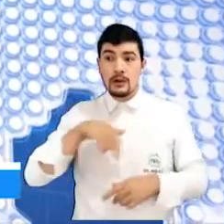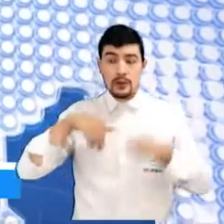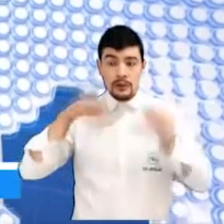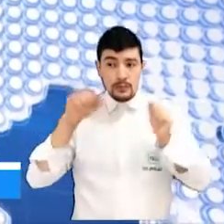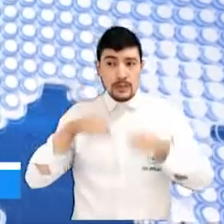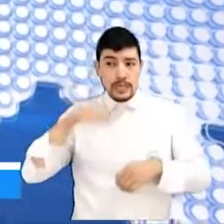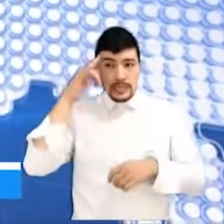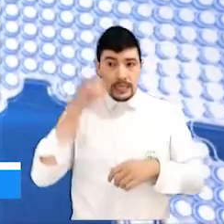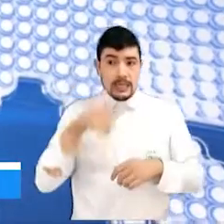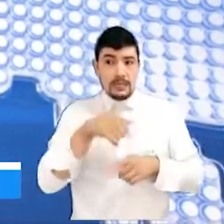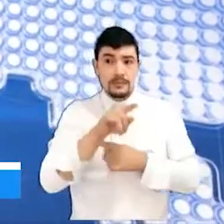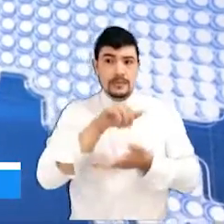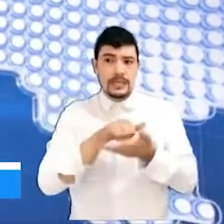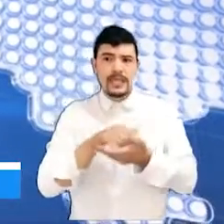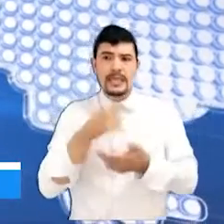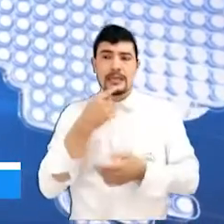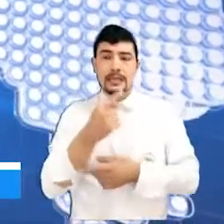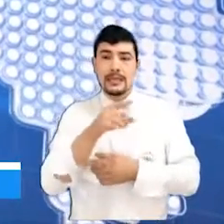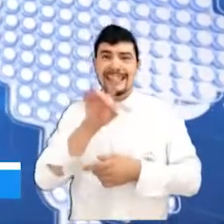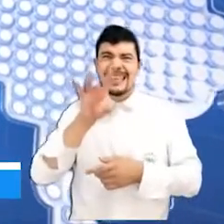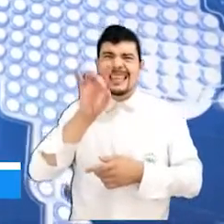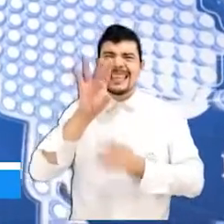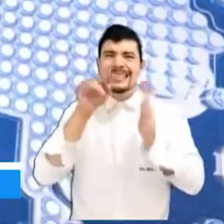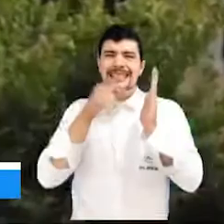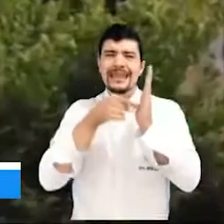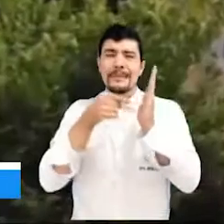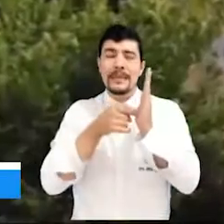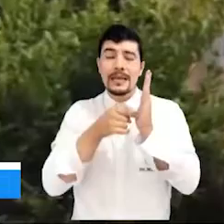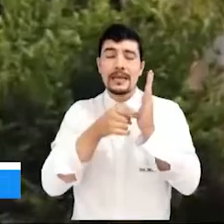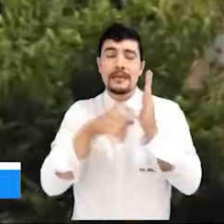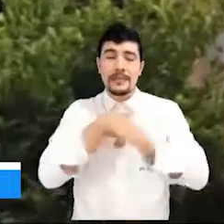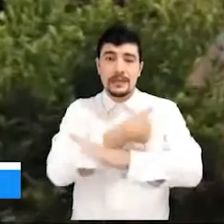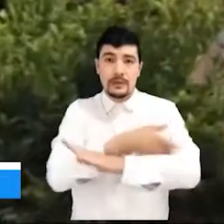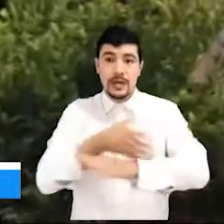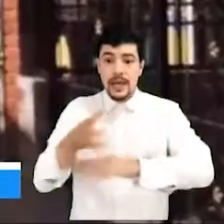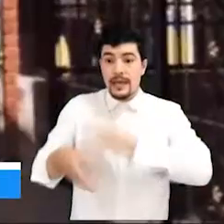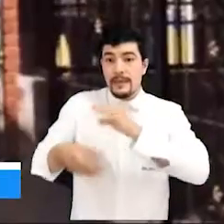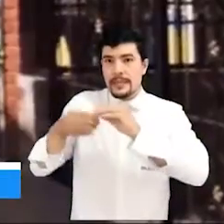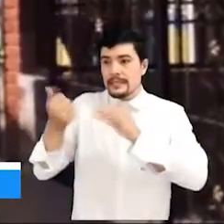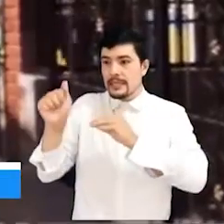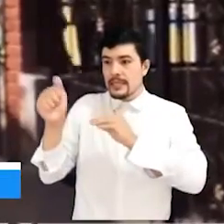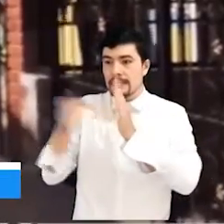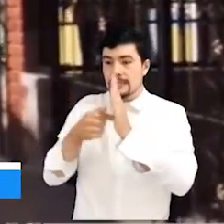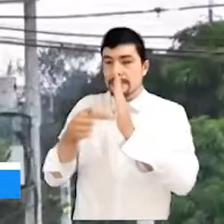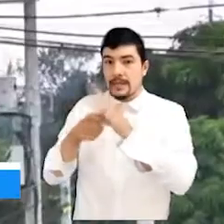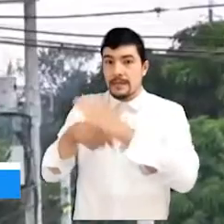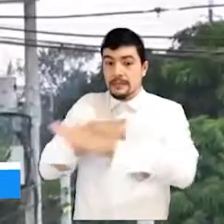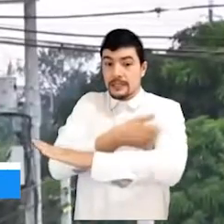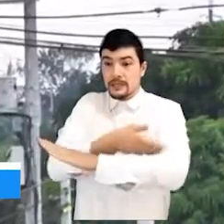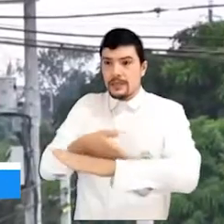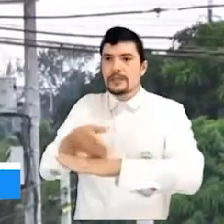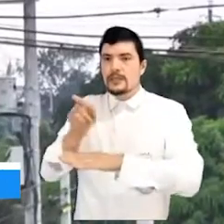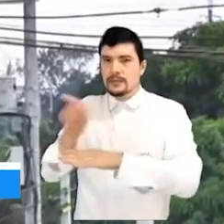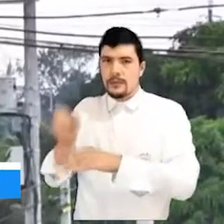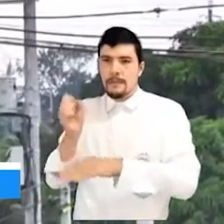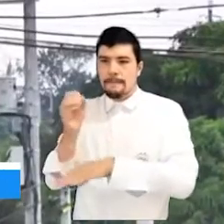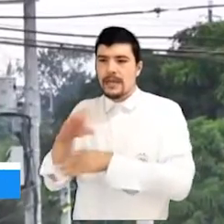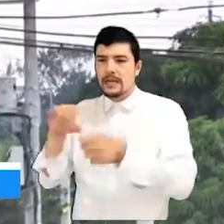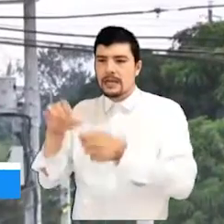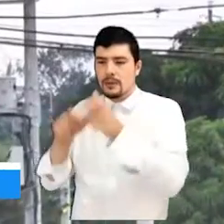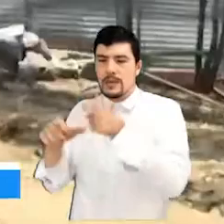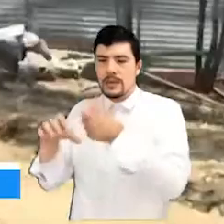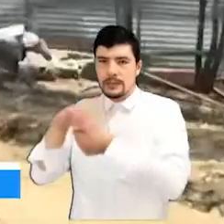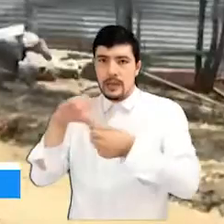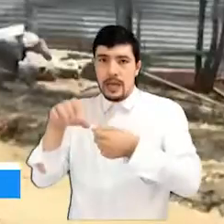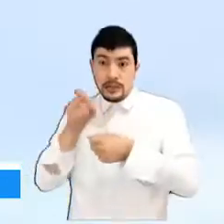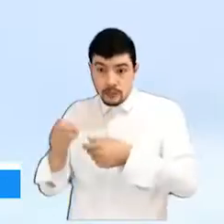para garantizar la continuidad de las empresas. Por otra parte, ante el interrogante si los estratos 1 y 2 tendrían que cancelar el recibo